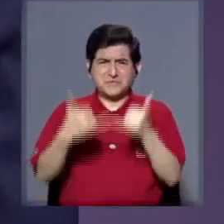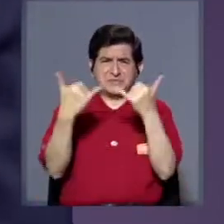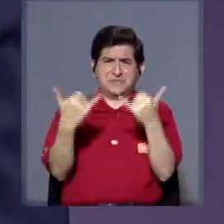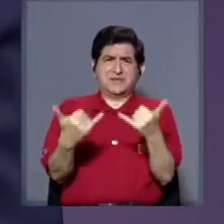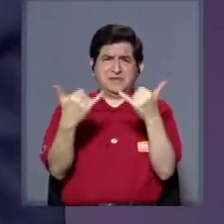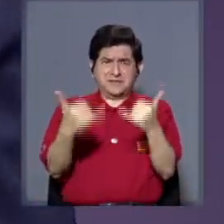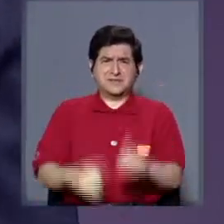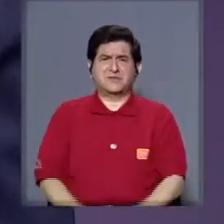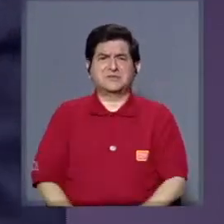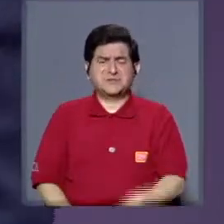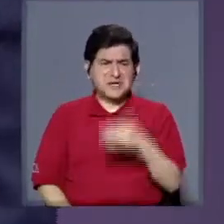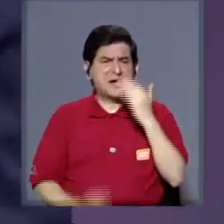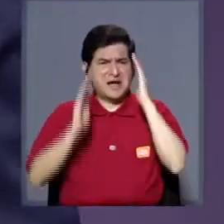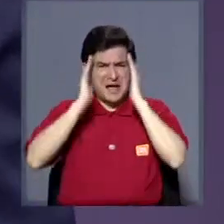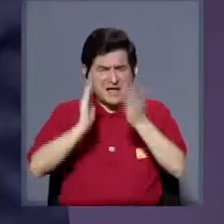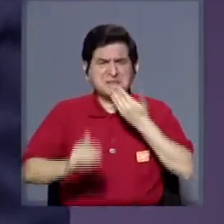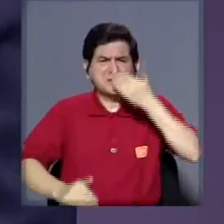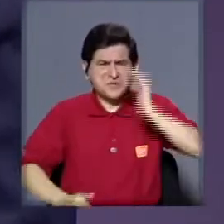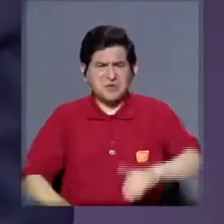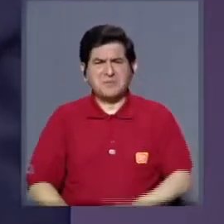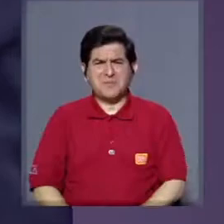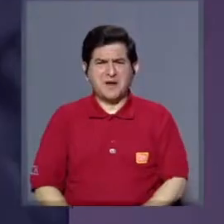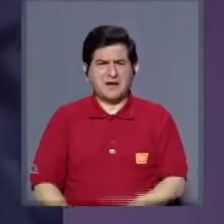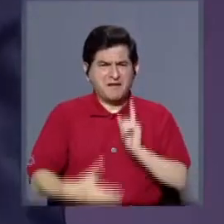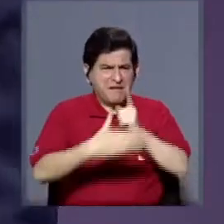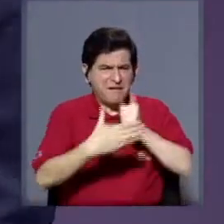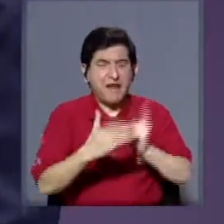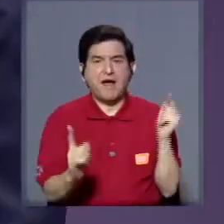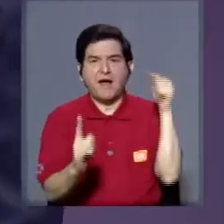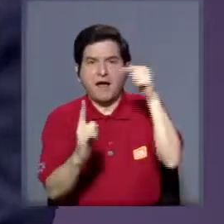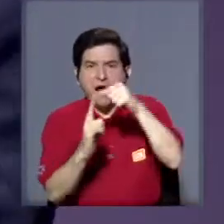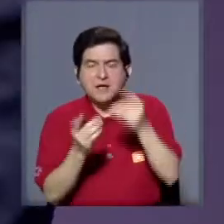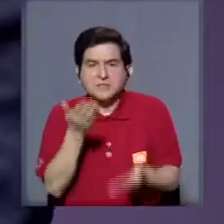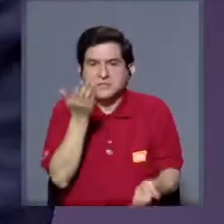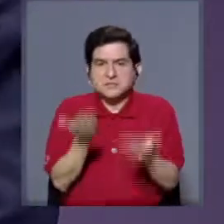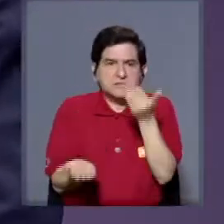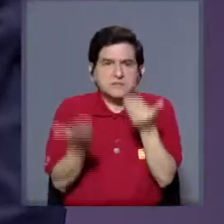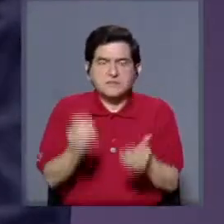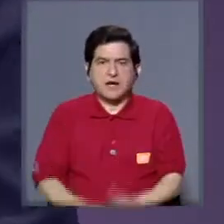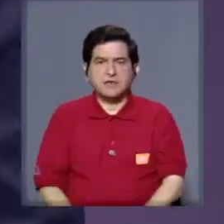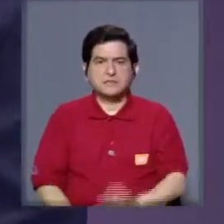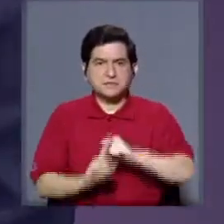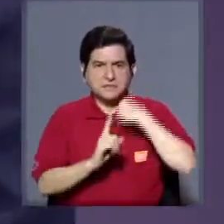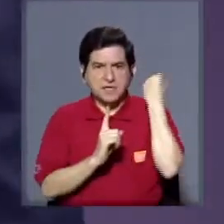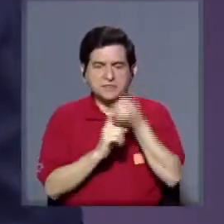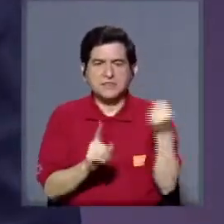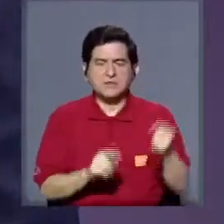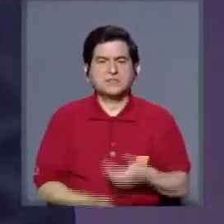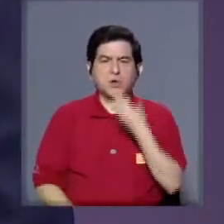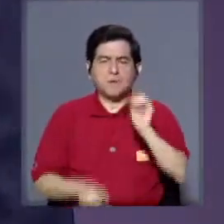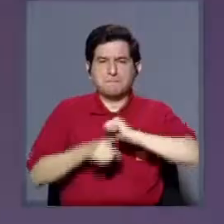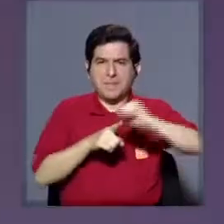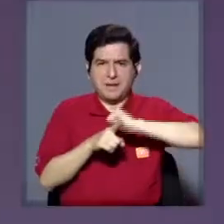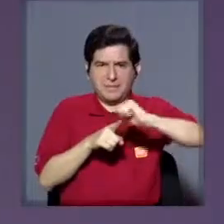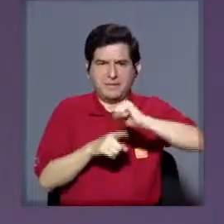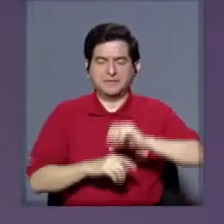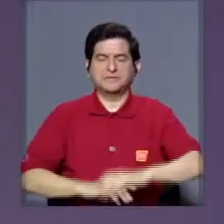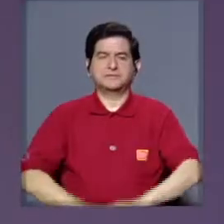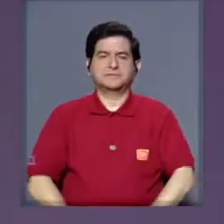las trataron mal les dijeron cosas hasta que podría llegar al punto de mal praxis